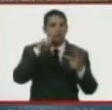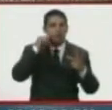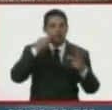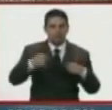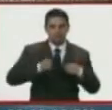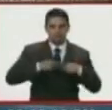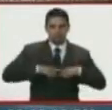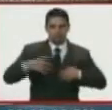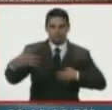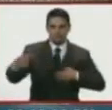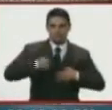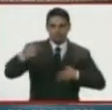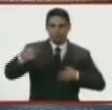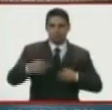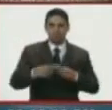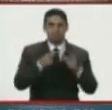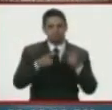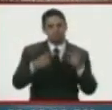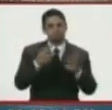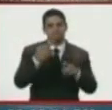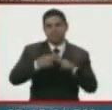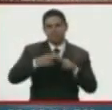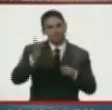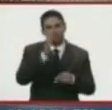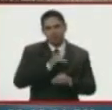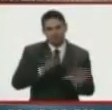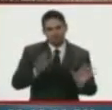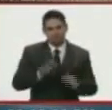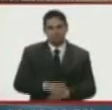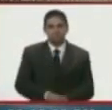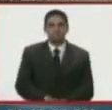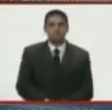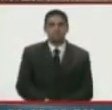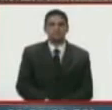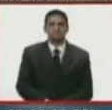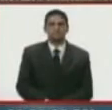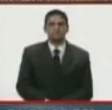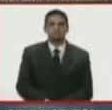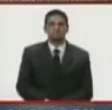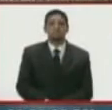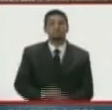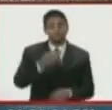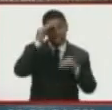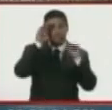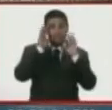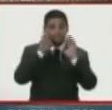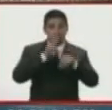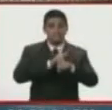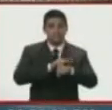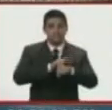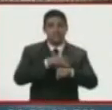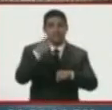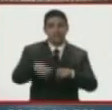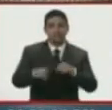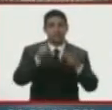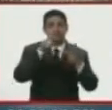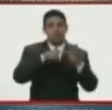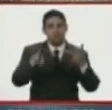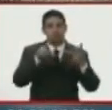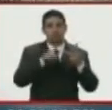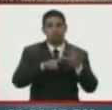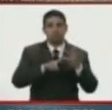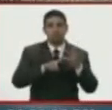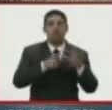chaleco. Está fuera de peligro. Bueno, va a tener su atención médica ahora. Igualmente, Pablo